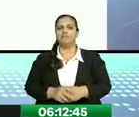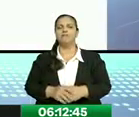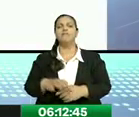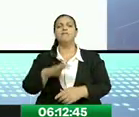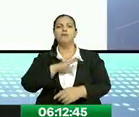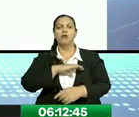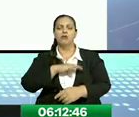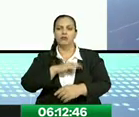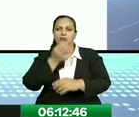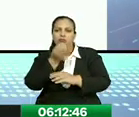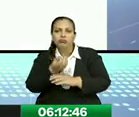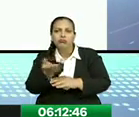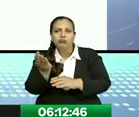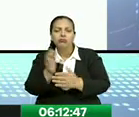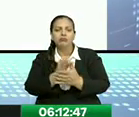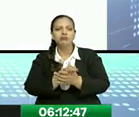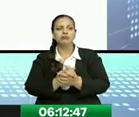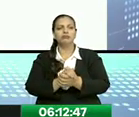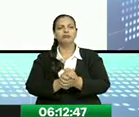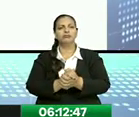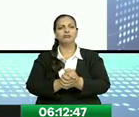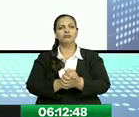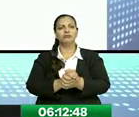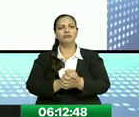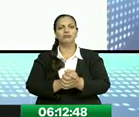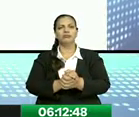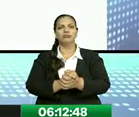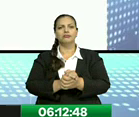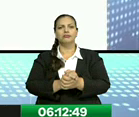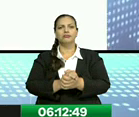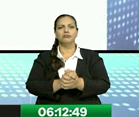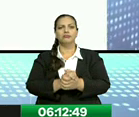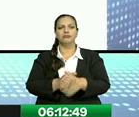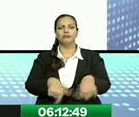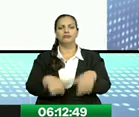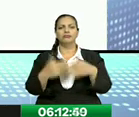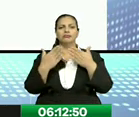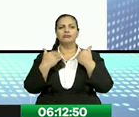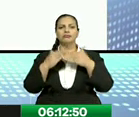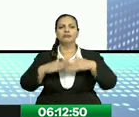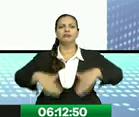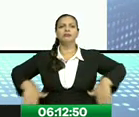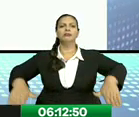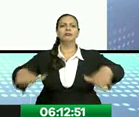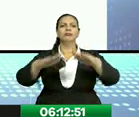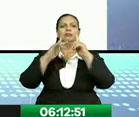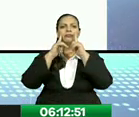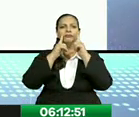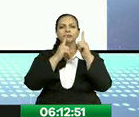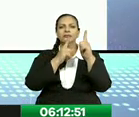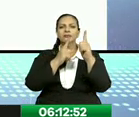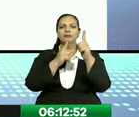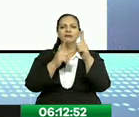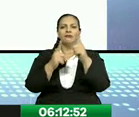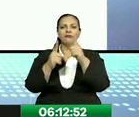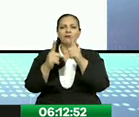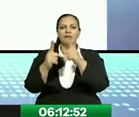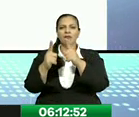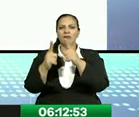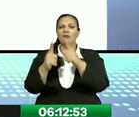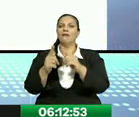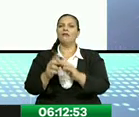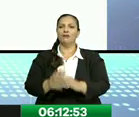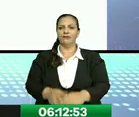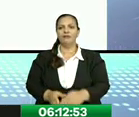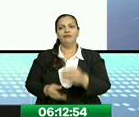policía, y pues todos los organismos que tienen que velar por la ciudad y por la, obviamente, por la vida de los ciudadanos. El pueblo